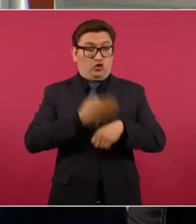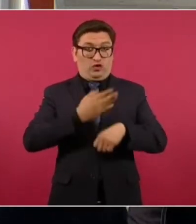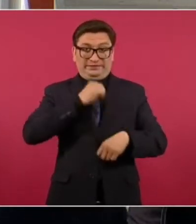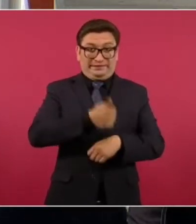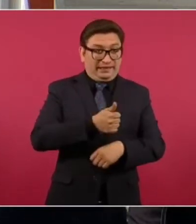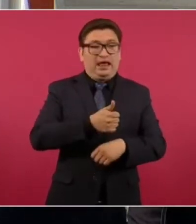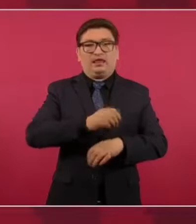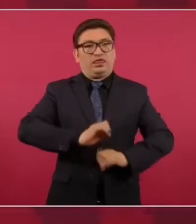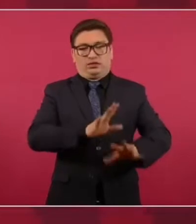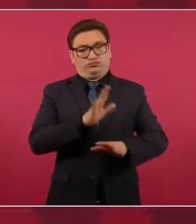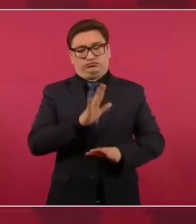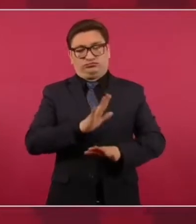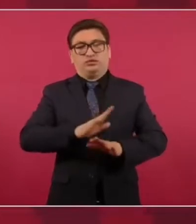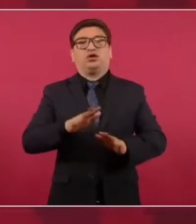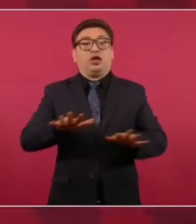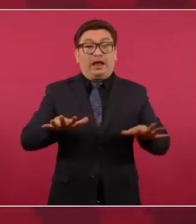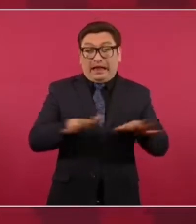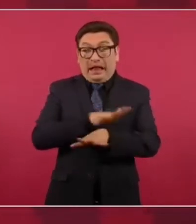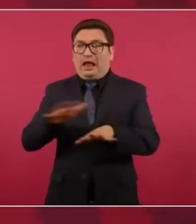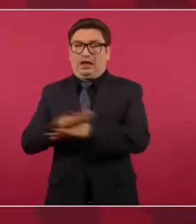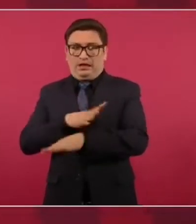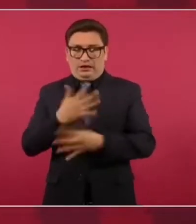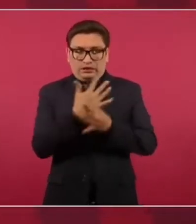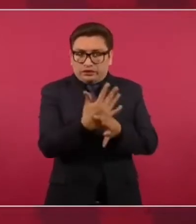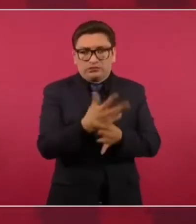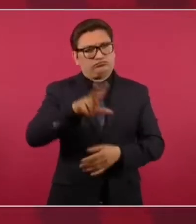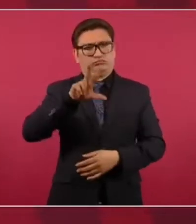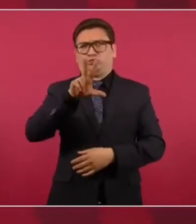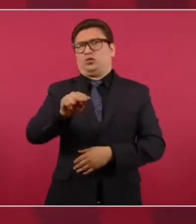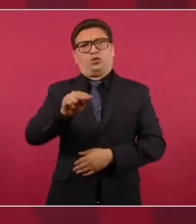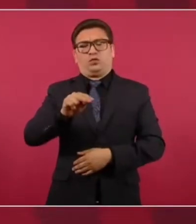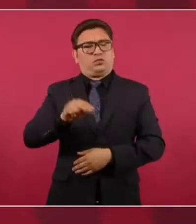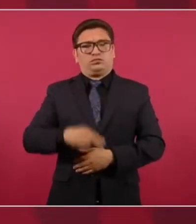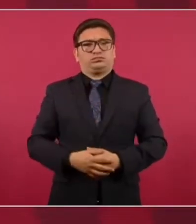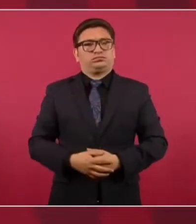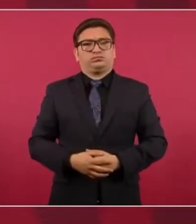Entonces, cuando me dicen, cambia la estrategia, no,